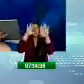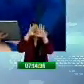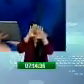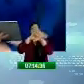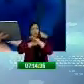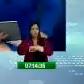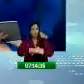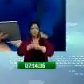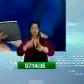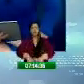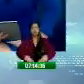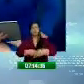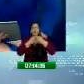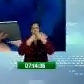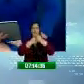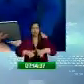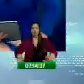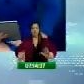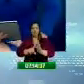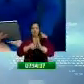Ecuador.